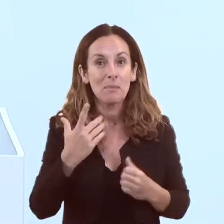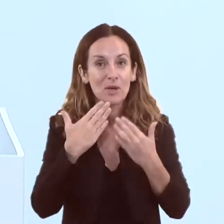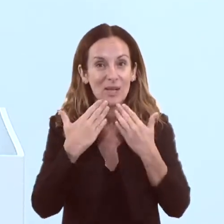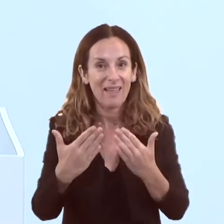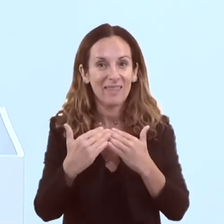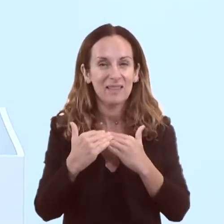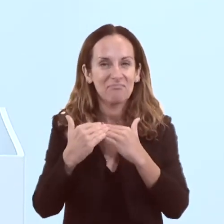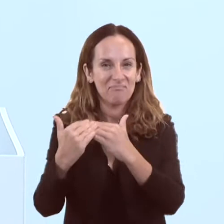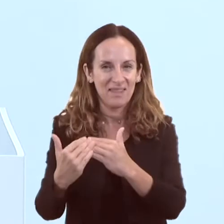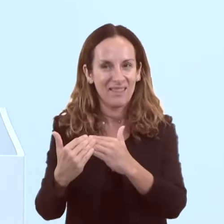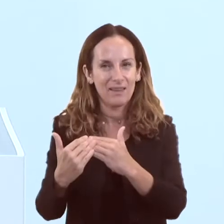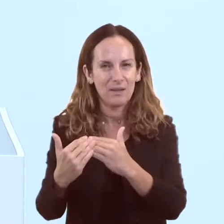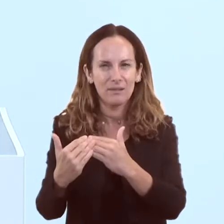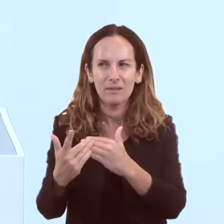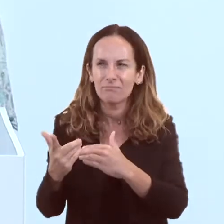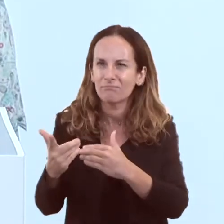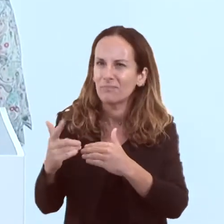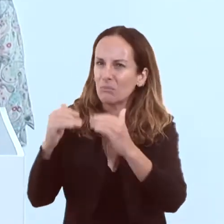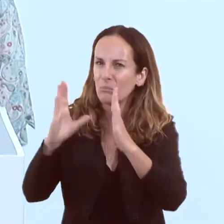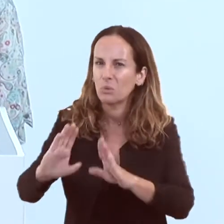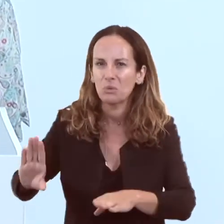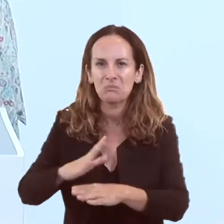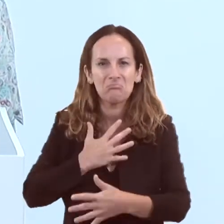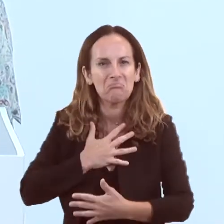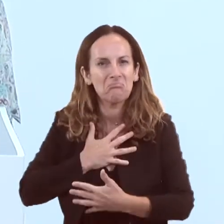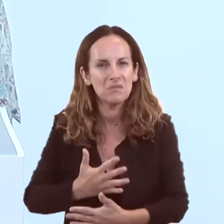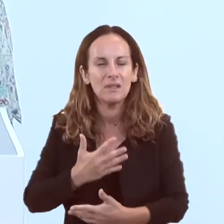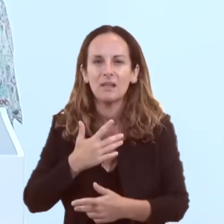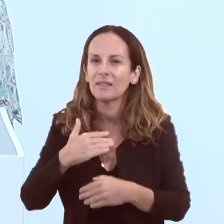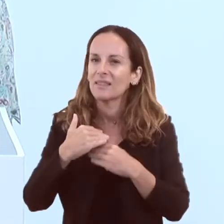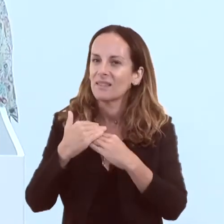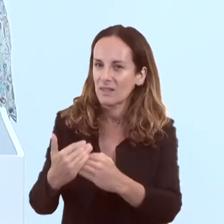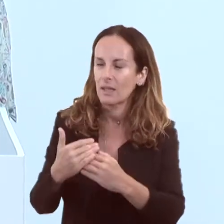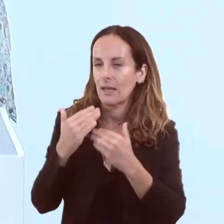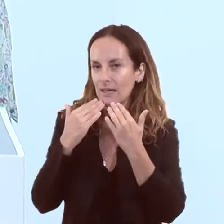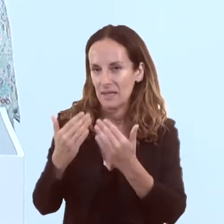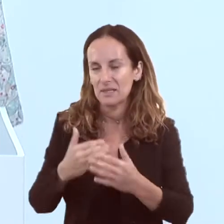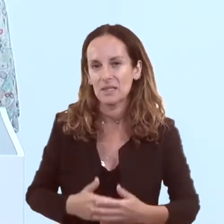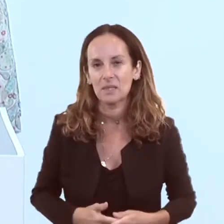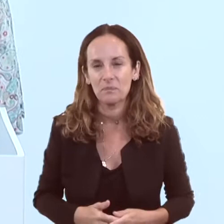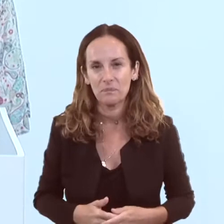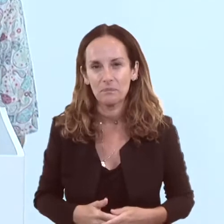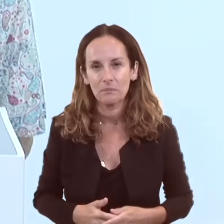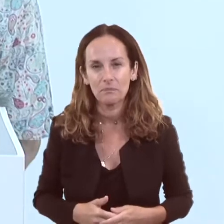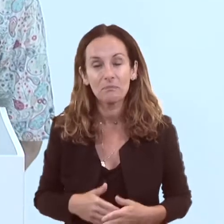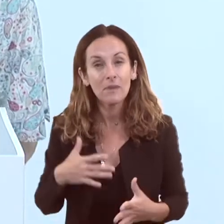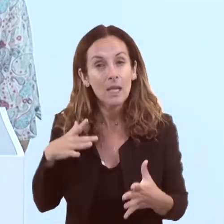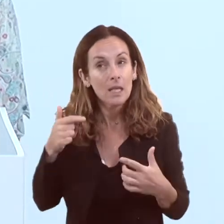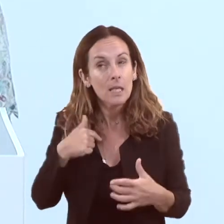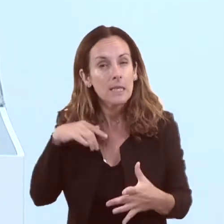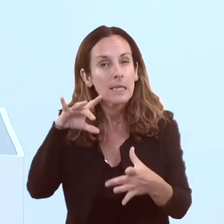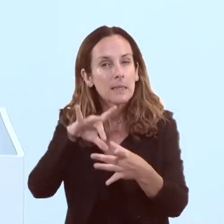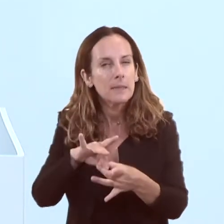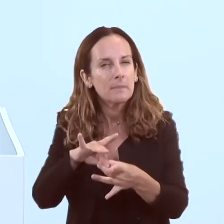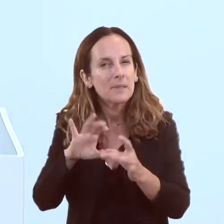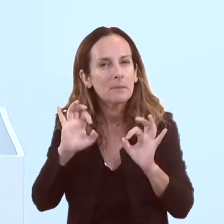invitación la generosidad con la que con la que nos habéis invitado hay una relación muy particular